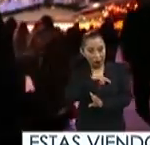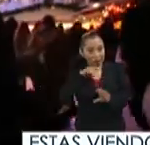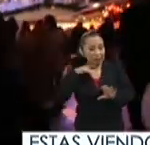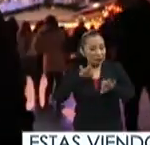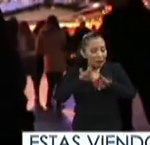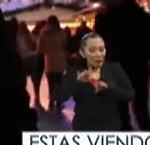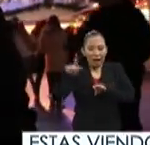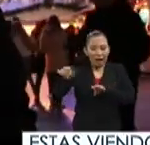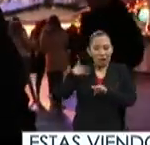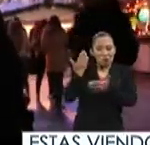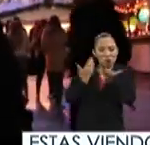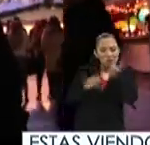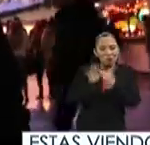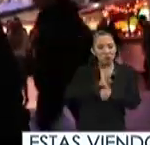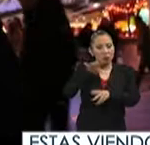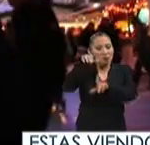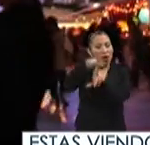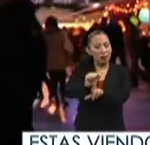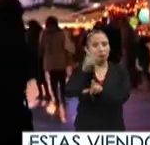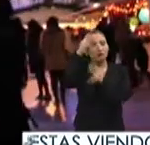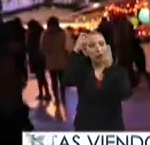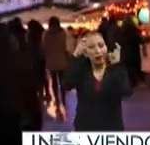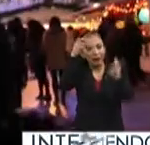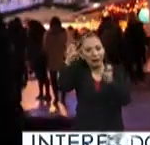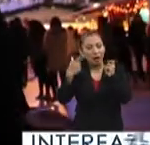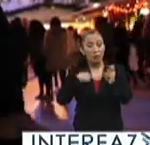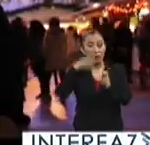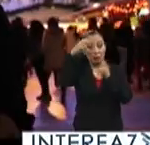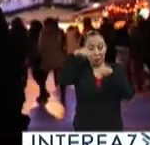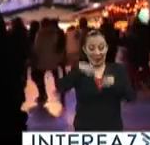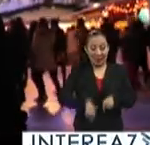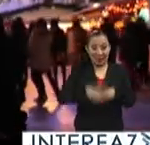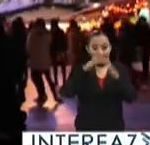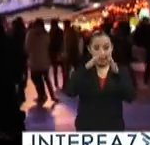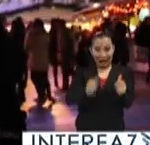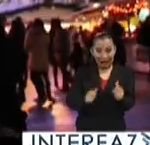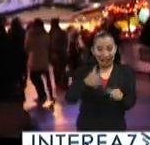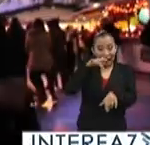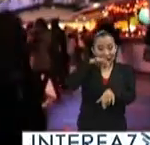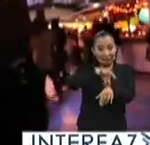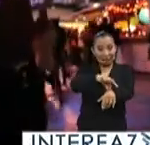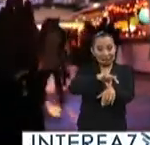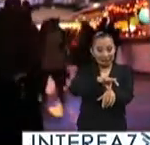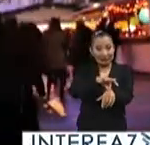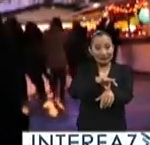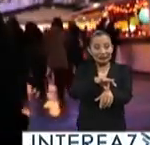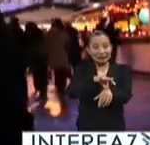trabajamos, que si perseveramos, podemos alcanzar nuestros sueños. Mi sueño era estar aquí en Francia,